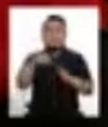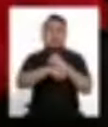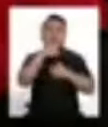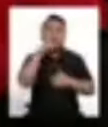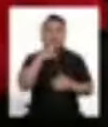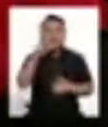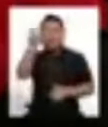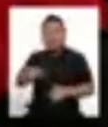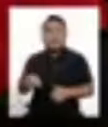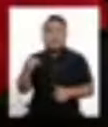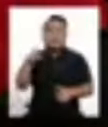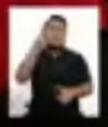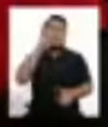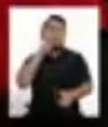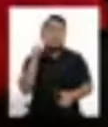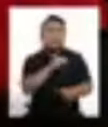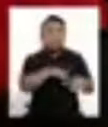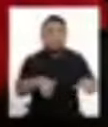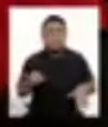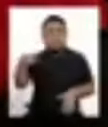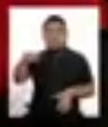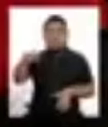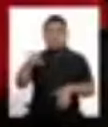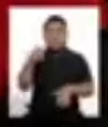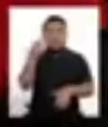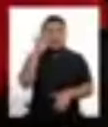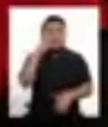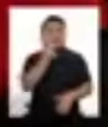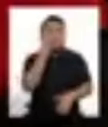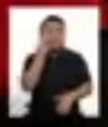de menores, ¿vamos a permitir que salga?